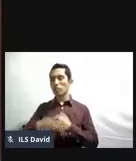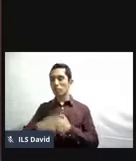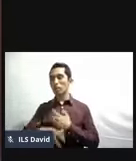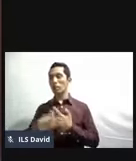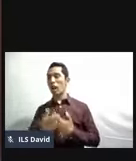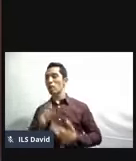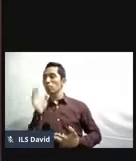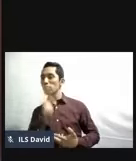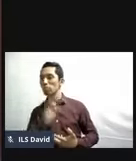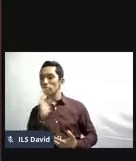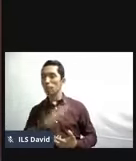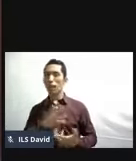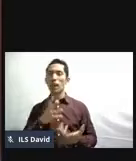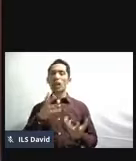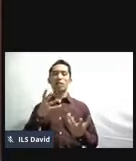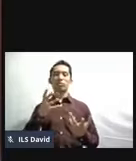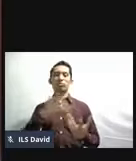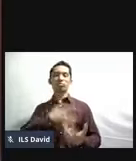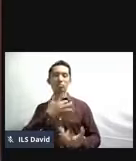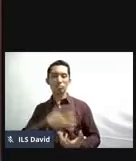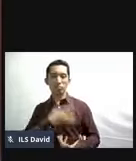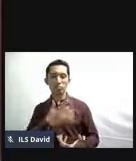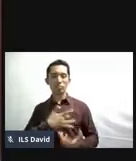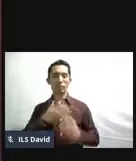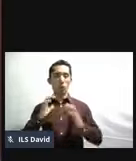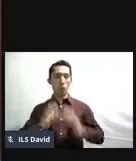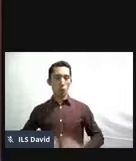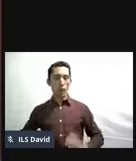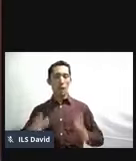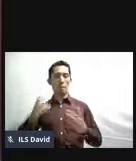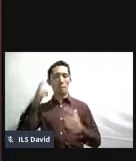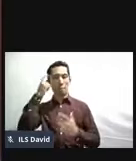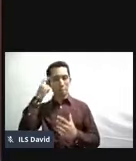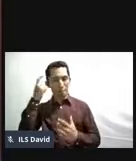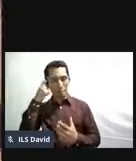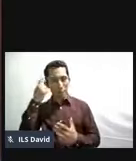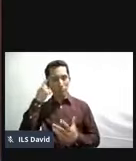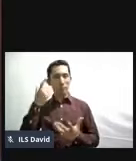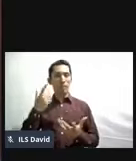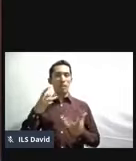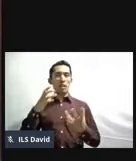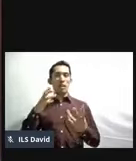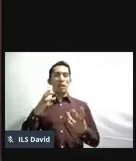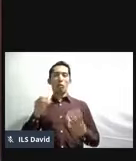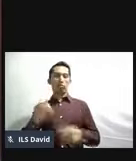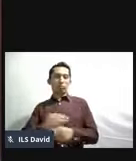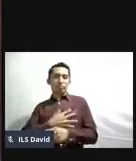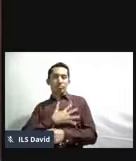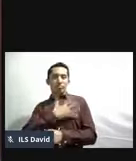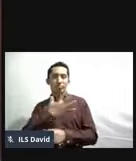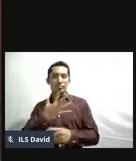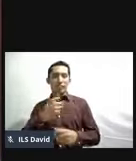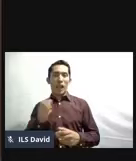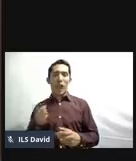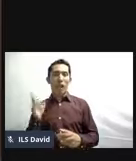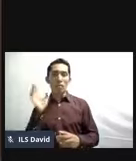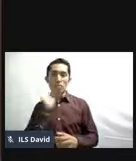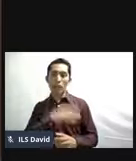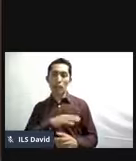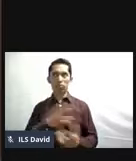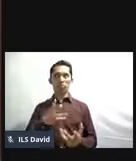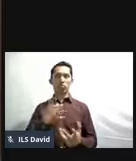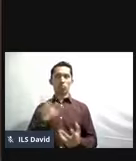ya sean estos morales, ya sean estos físicos o ya sean estos mentales, ¿no? Cuando uno